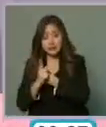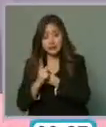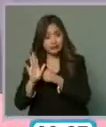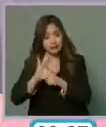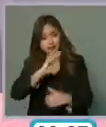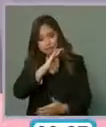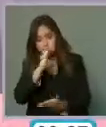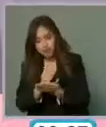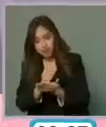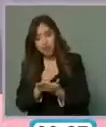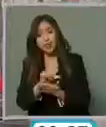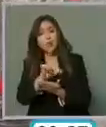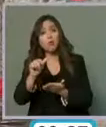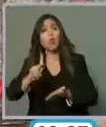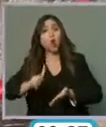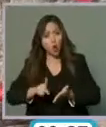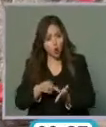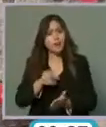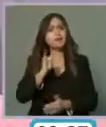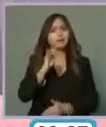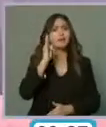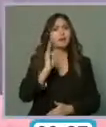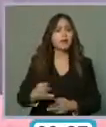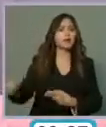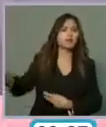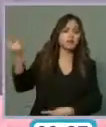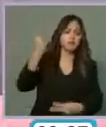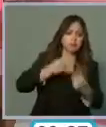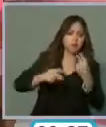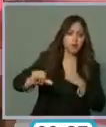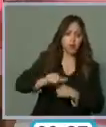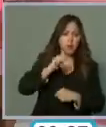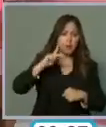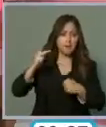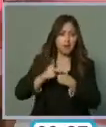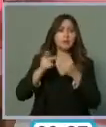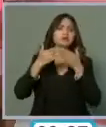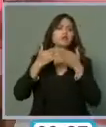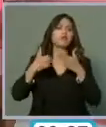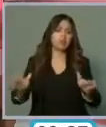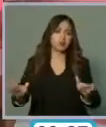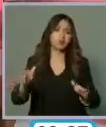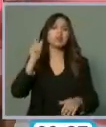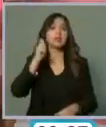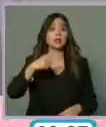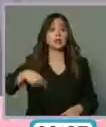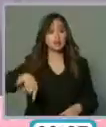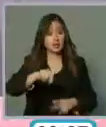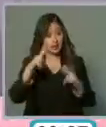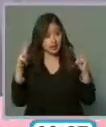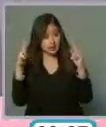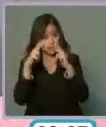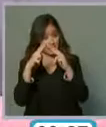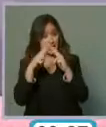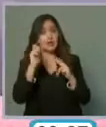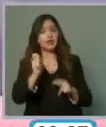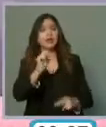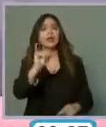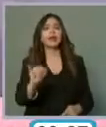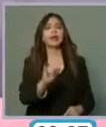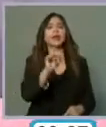iniciar relaciones con nosotros. Por ahí también hubo cuestiones religiosas, porque los jesuitas querían,